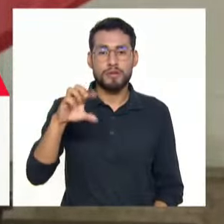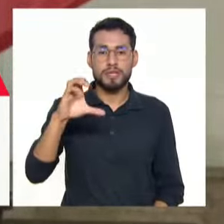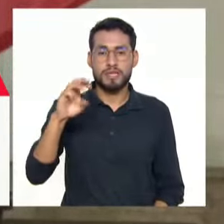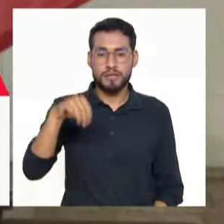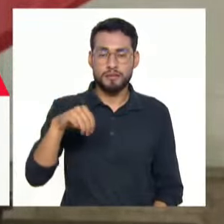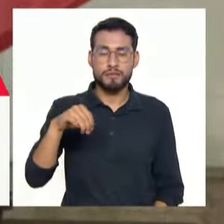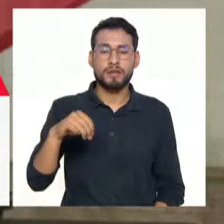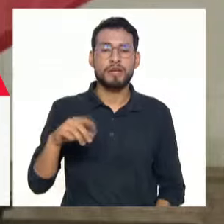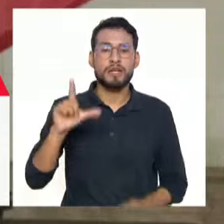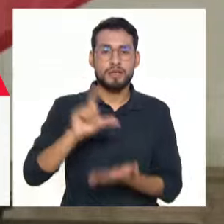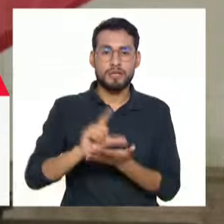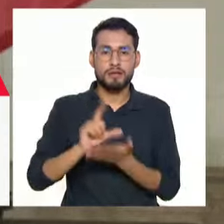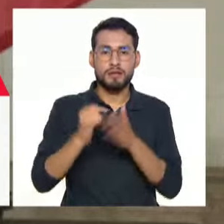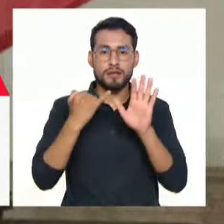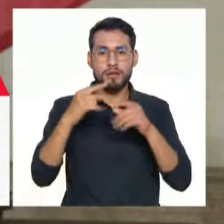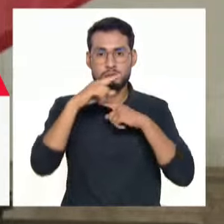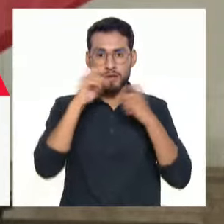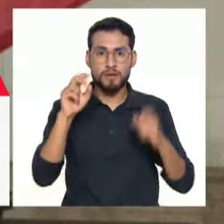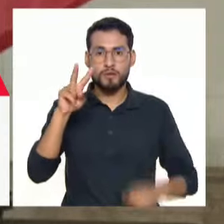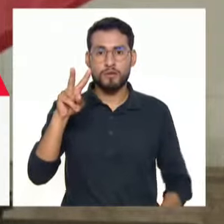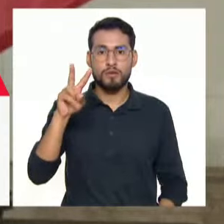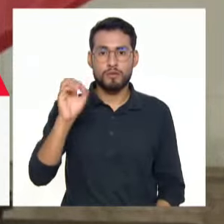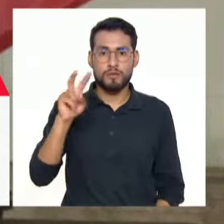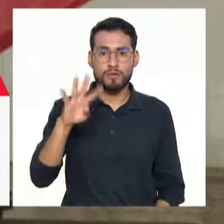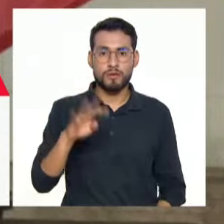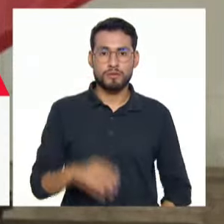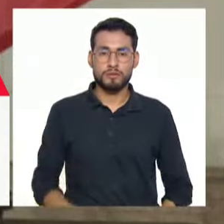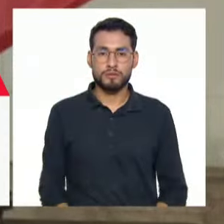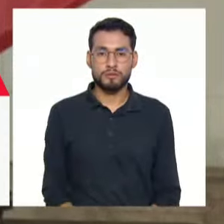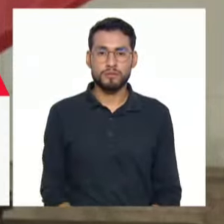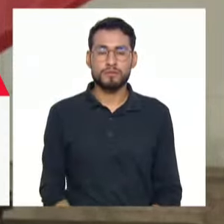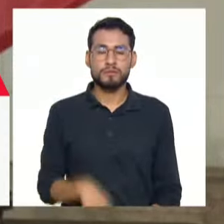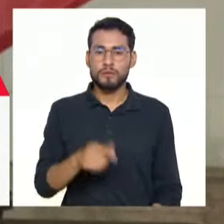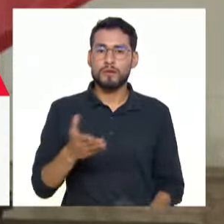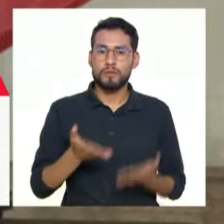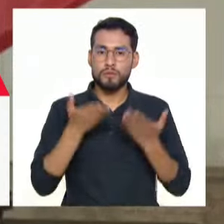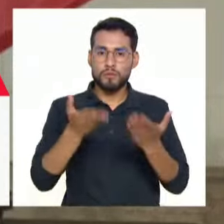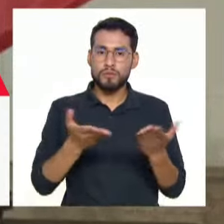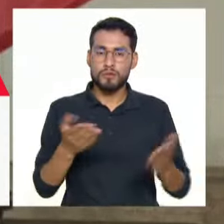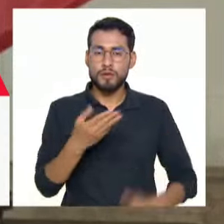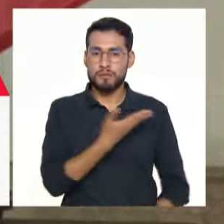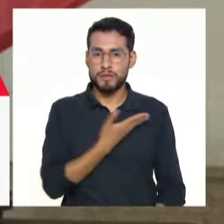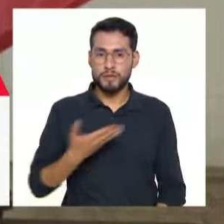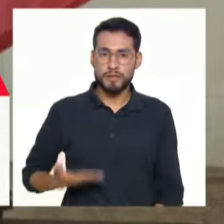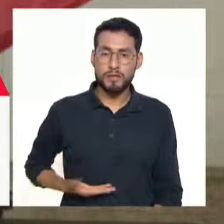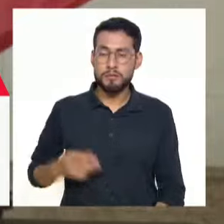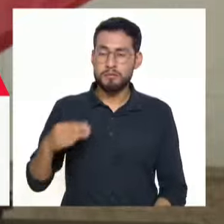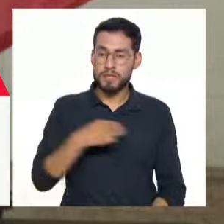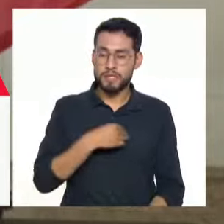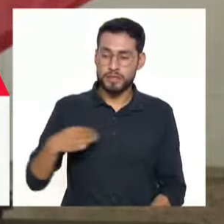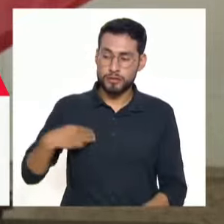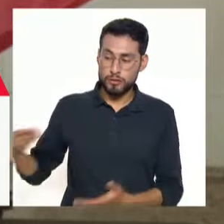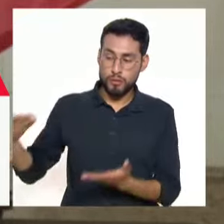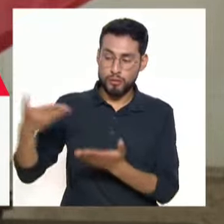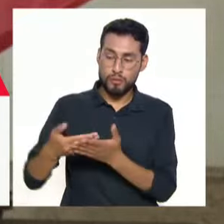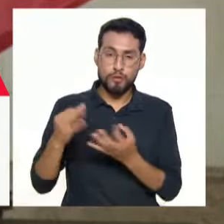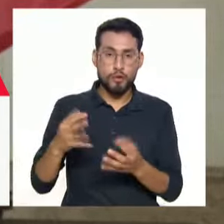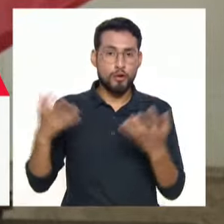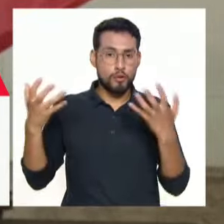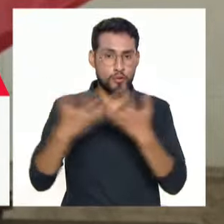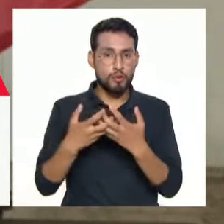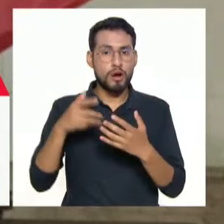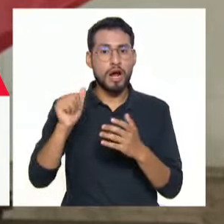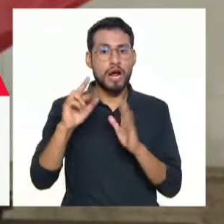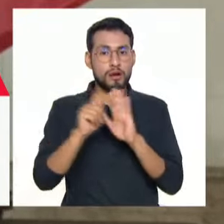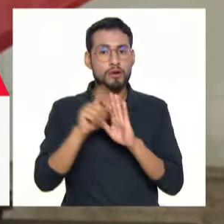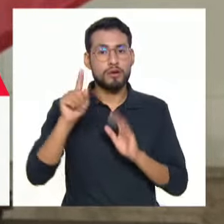069-2024-PCM. Lima, 6 de marzo de 2024. Vista la propuesta del señor Presidente del Consejo de Ministros. De conformidad